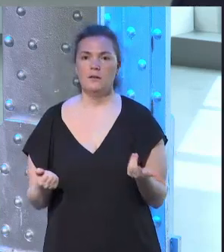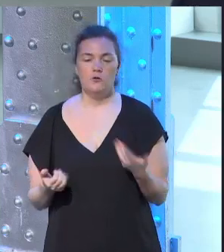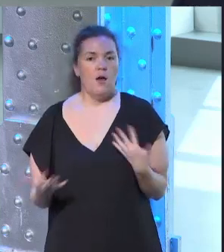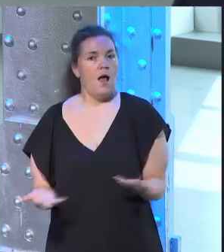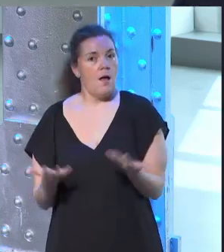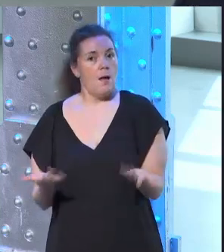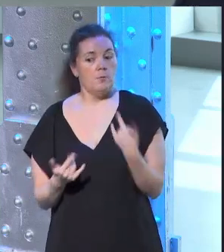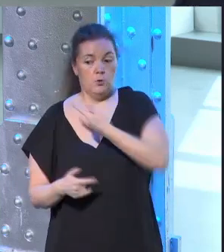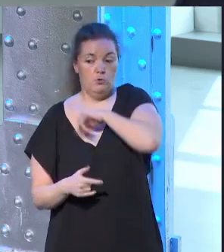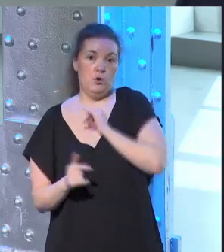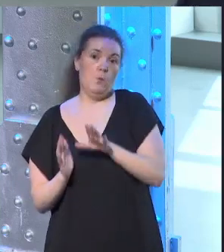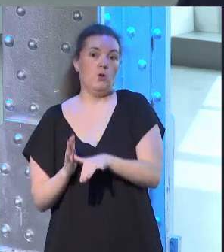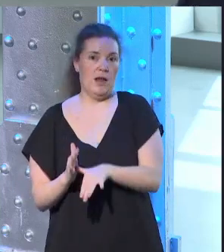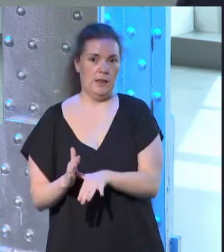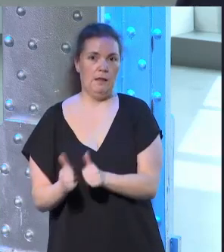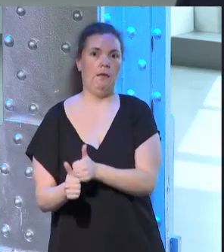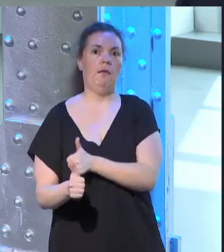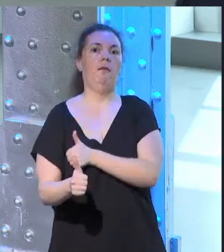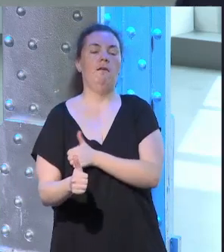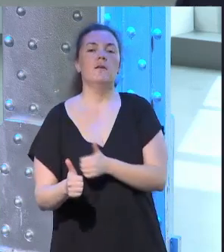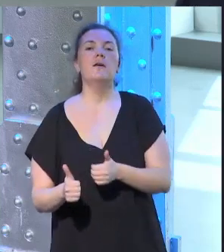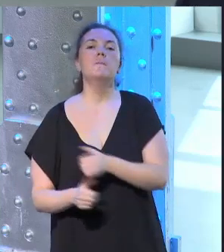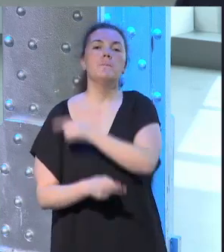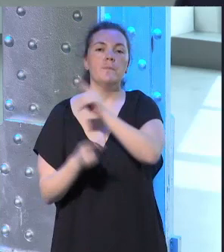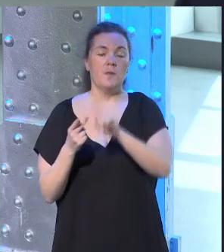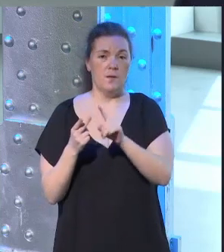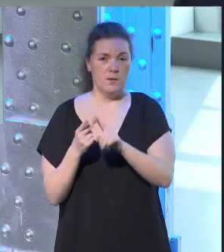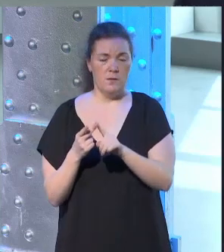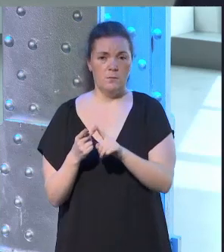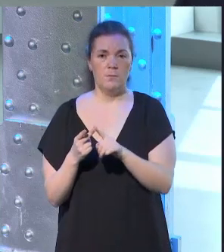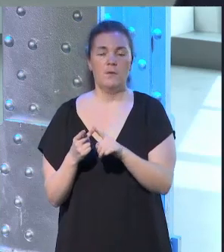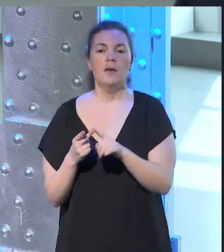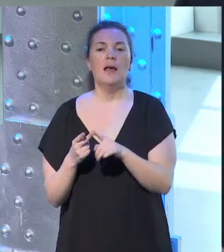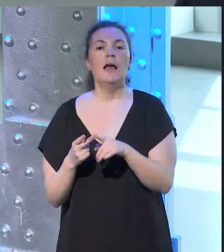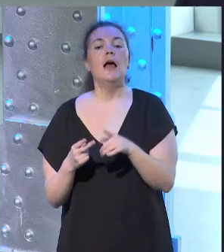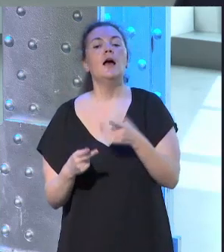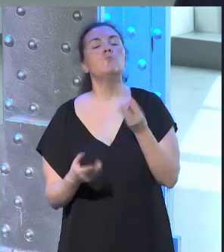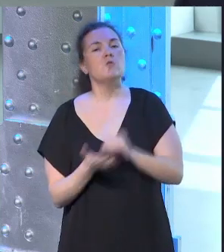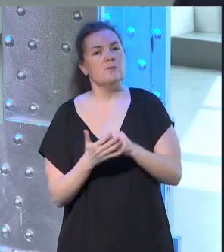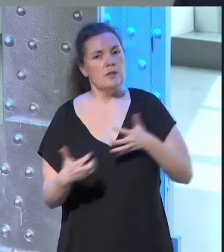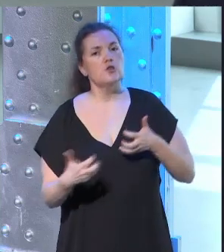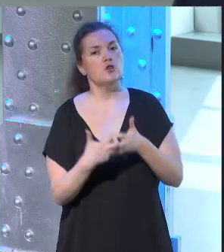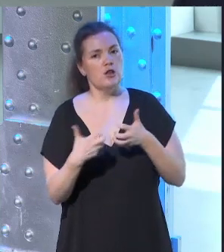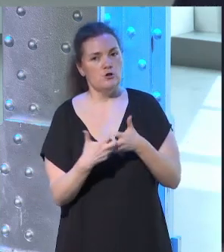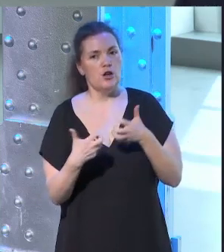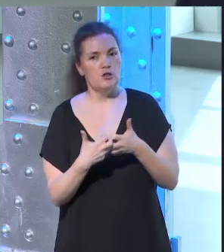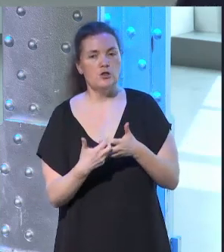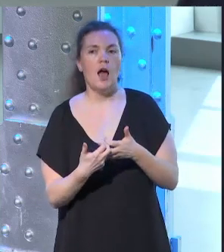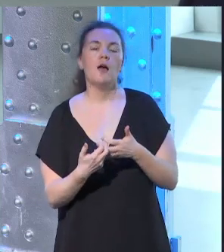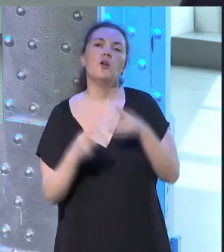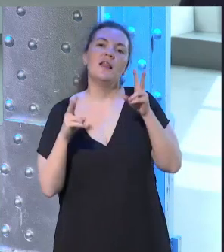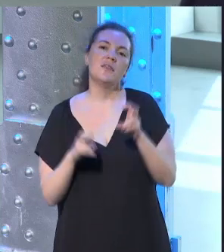a correr, porque vamos tarde. Segundo tema. Yo creo que en esto estamos chocando muchas veces con el cortoplacismo